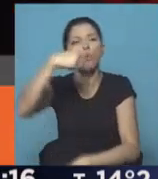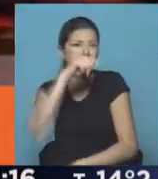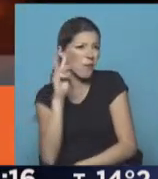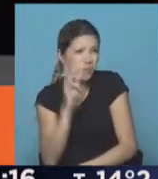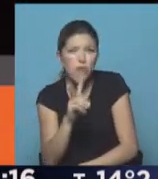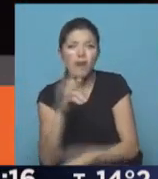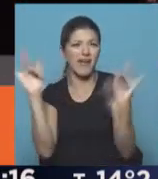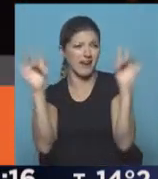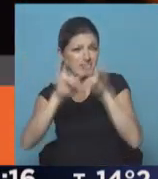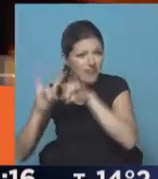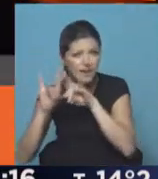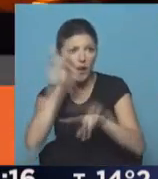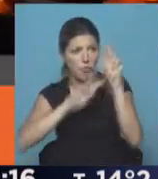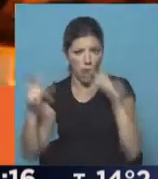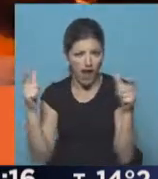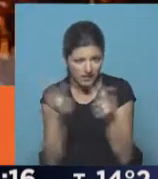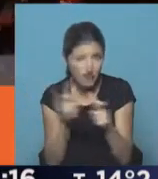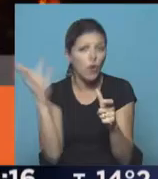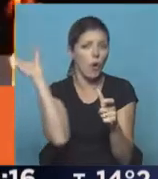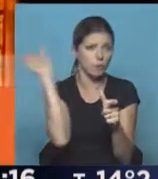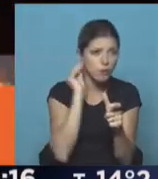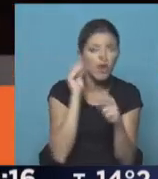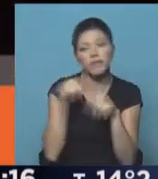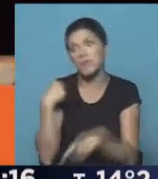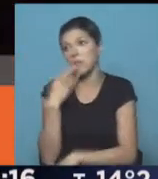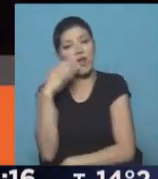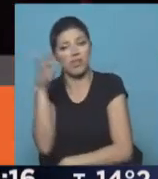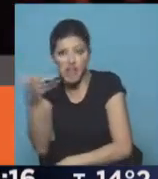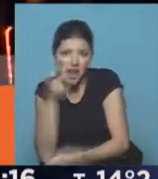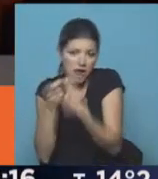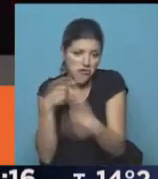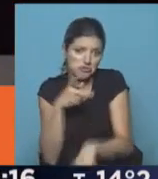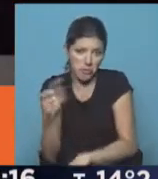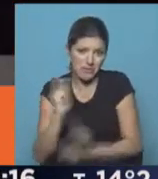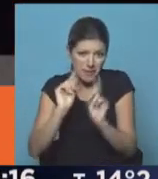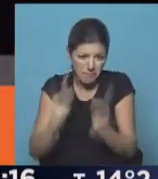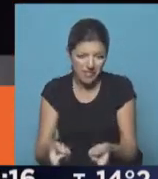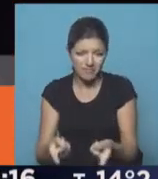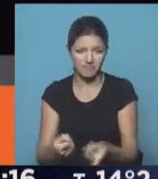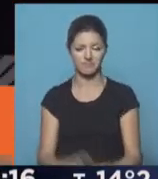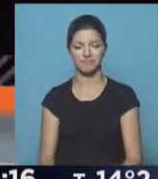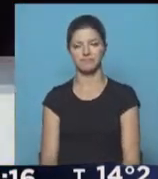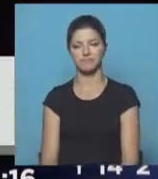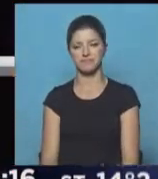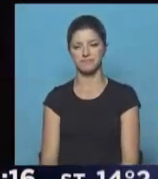escuchar. También están las disquerías, lo puede pedir en todo el país. Eso.